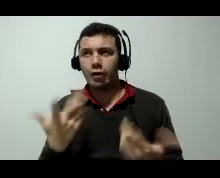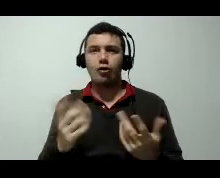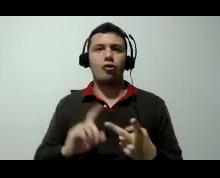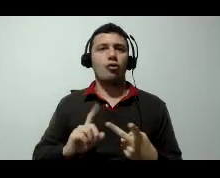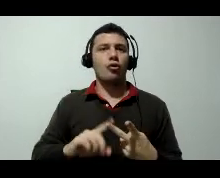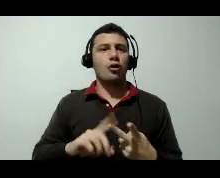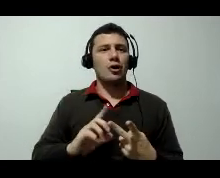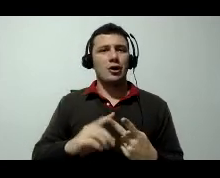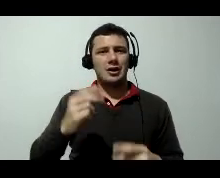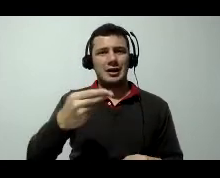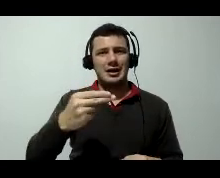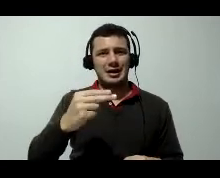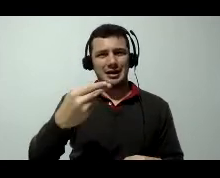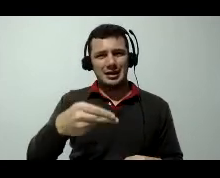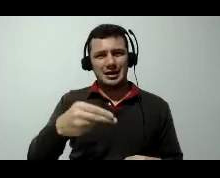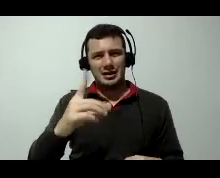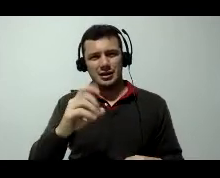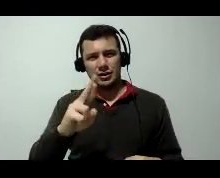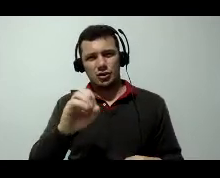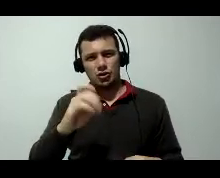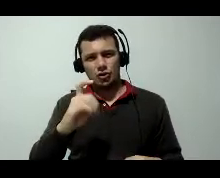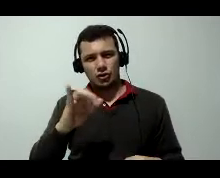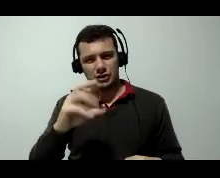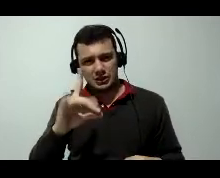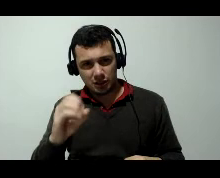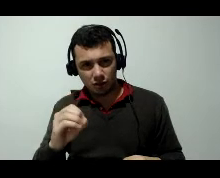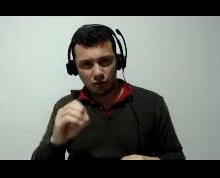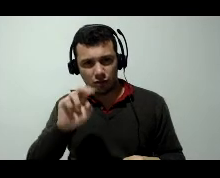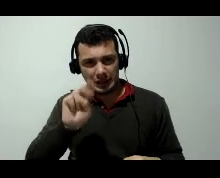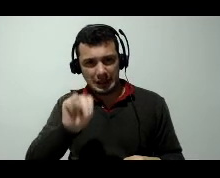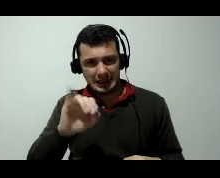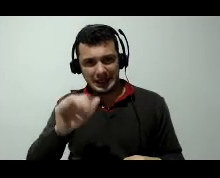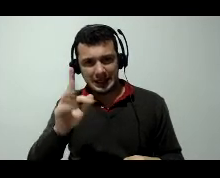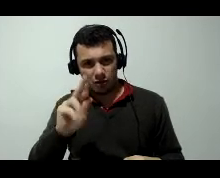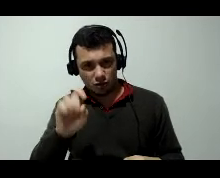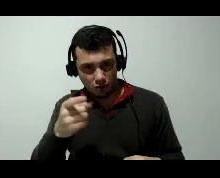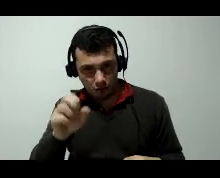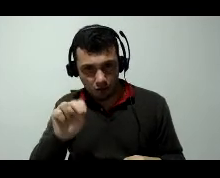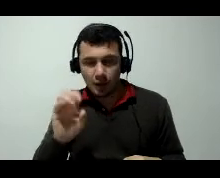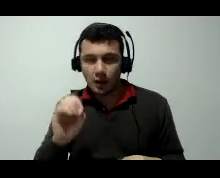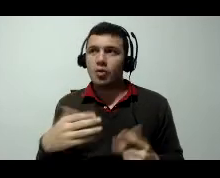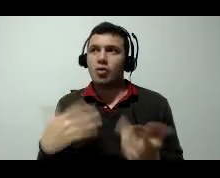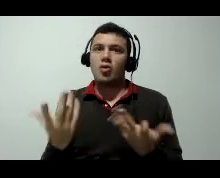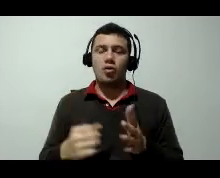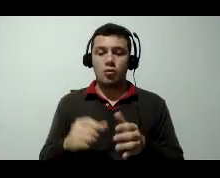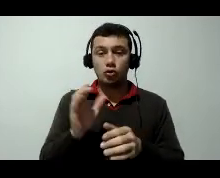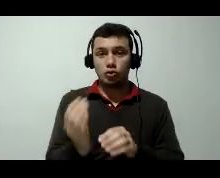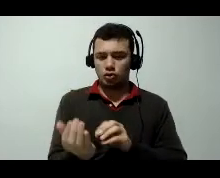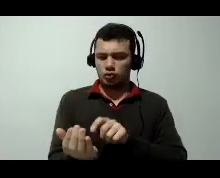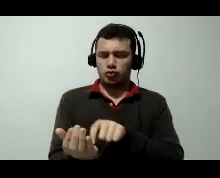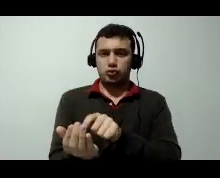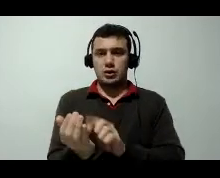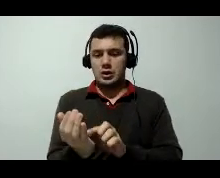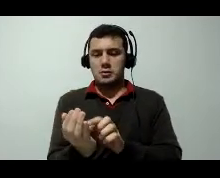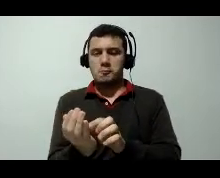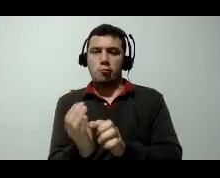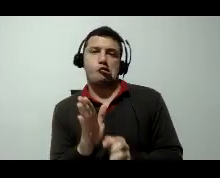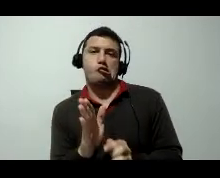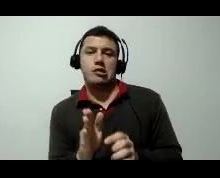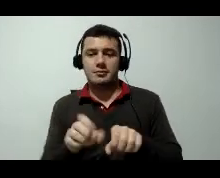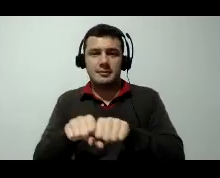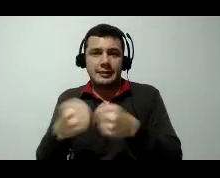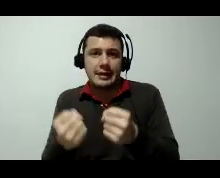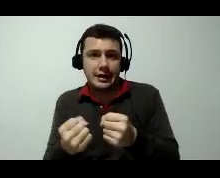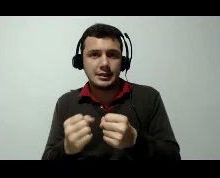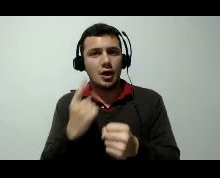se pueden hacer, que no se vaya a perder la capacidad del sello, que no vaya a perder su forma la N95. Entonces,